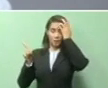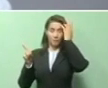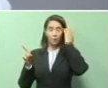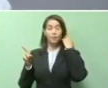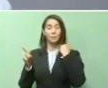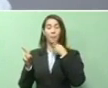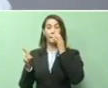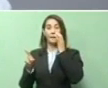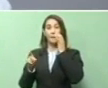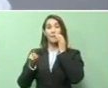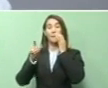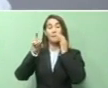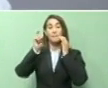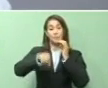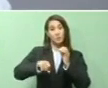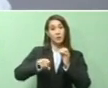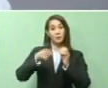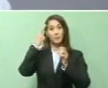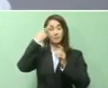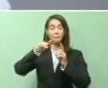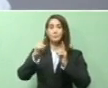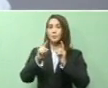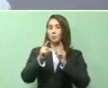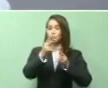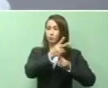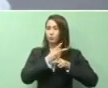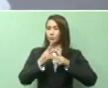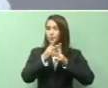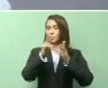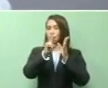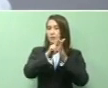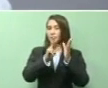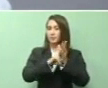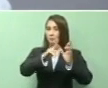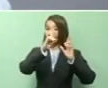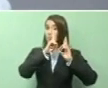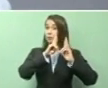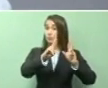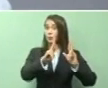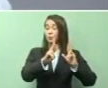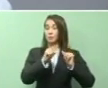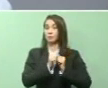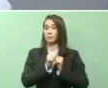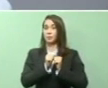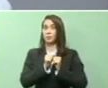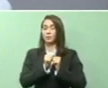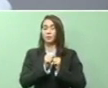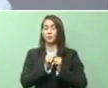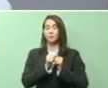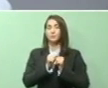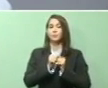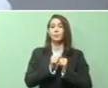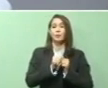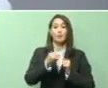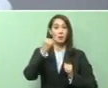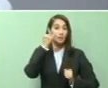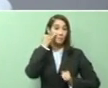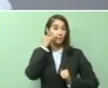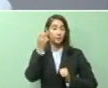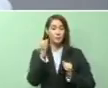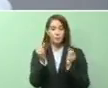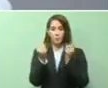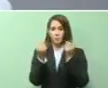deberán llevarse a cabo en cumplimiento de los protocolos establecidos y de acuerdo con las directrices del Ministerio de